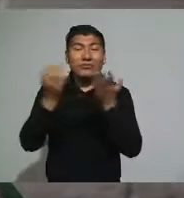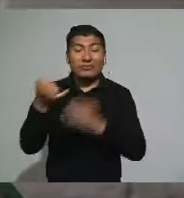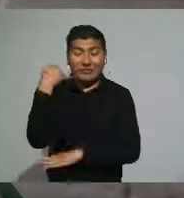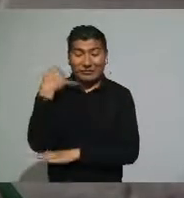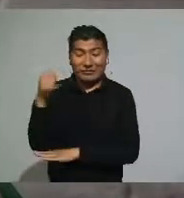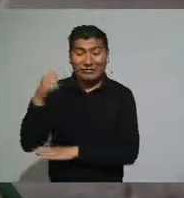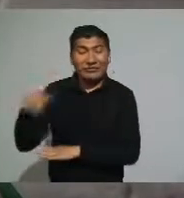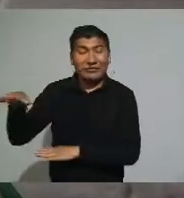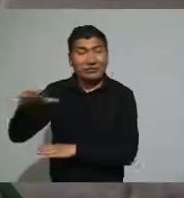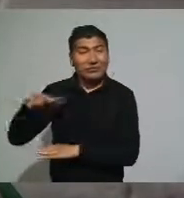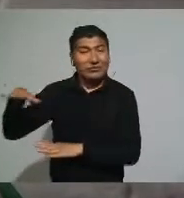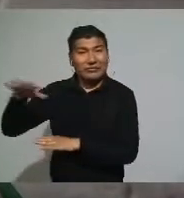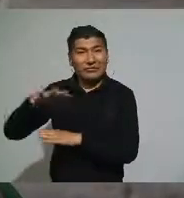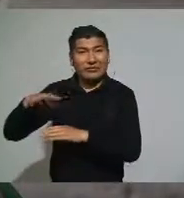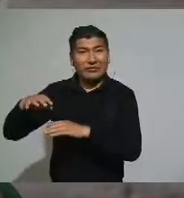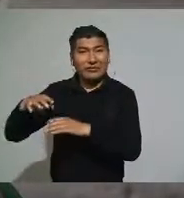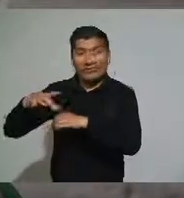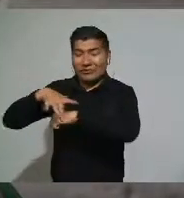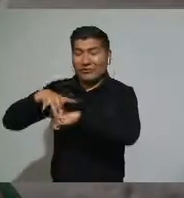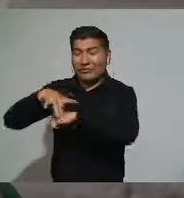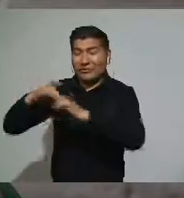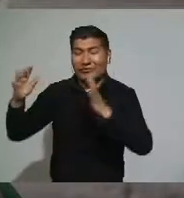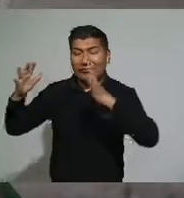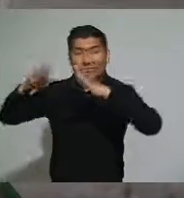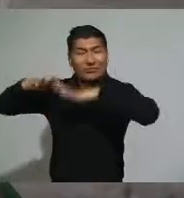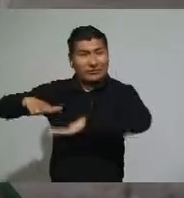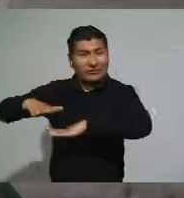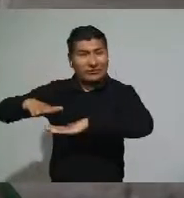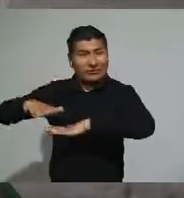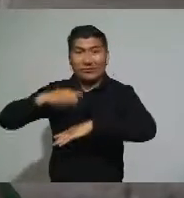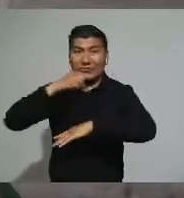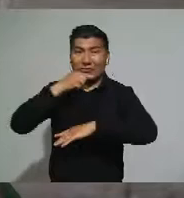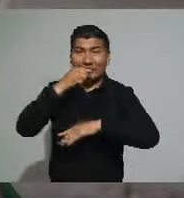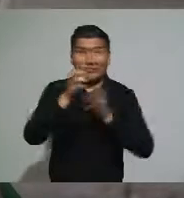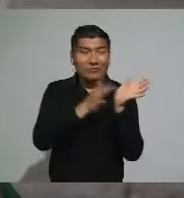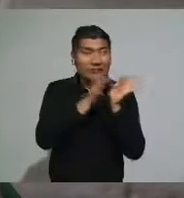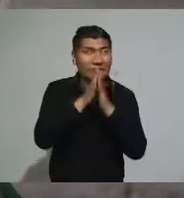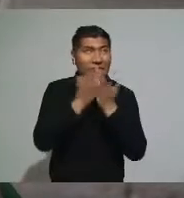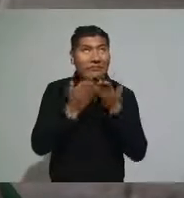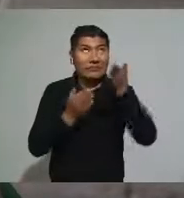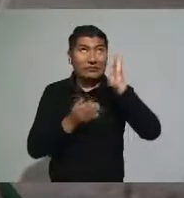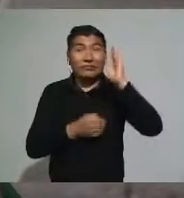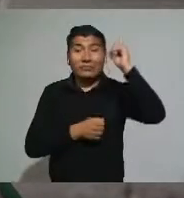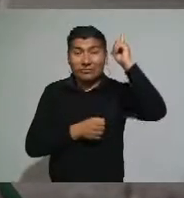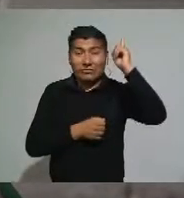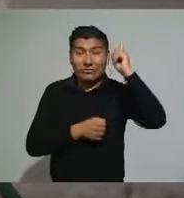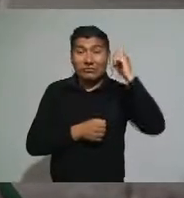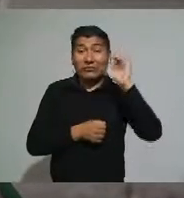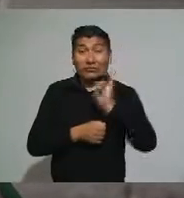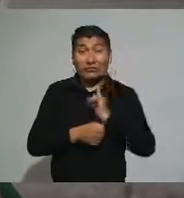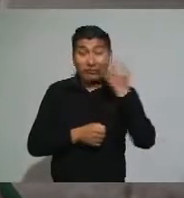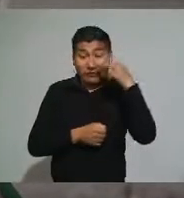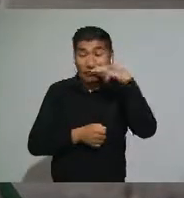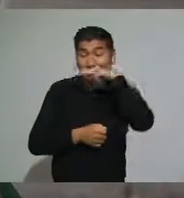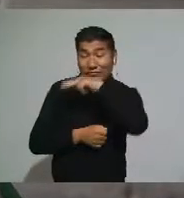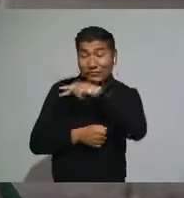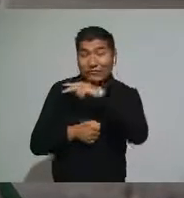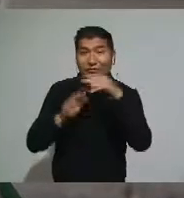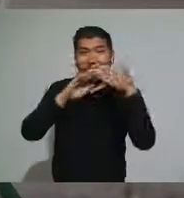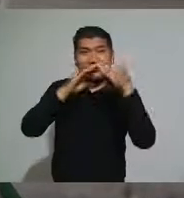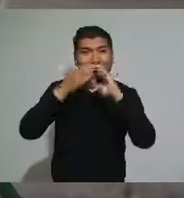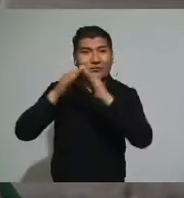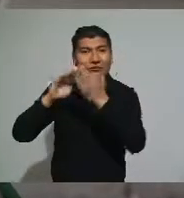Jerusalén queda destruida? Dice la palabra de Dios, vi la ciudad